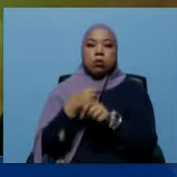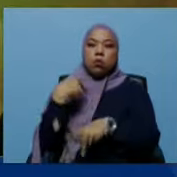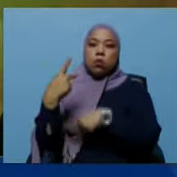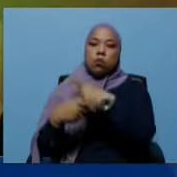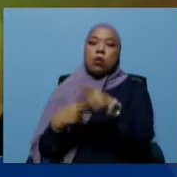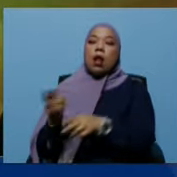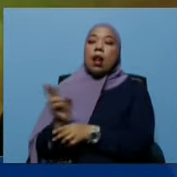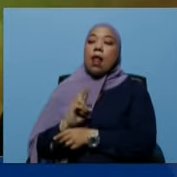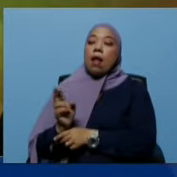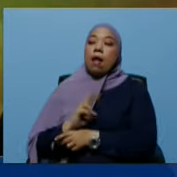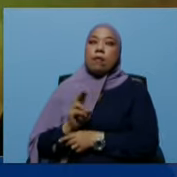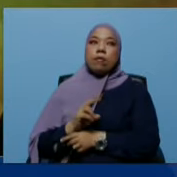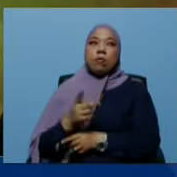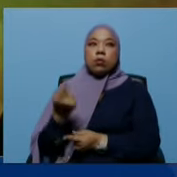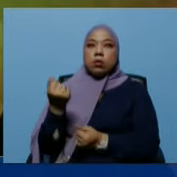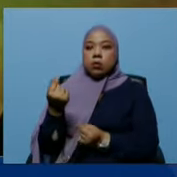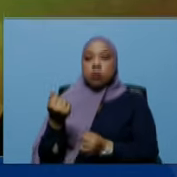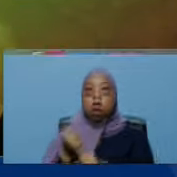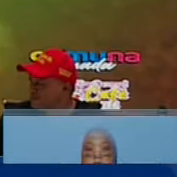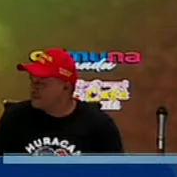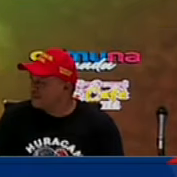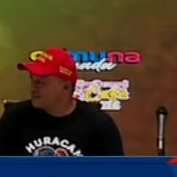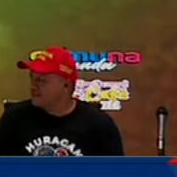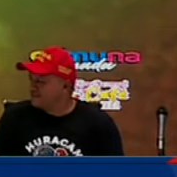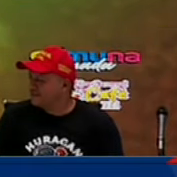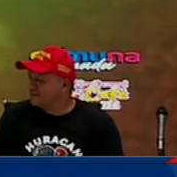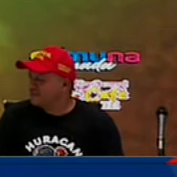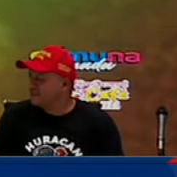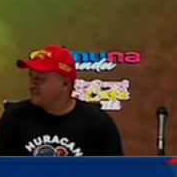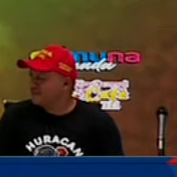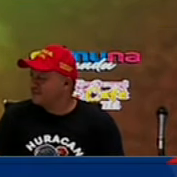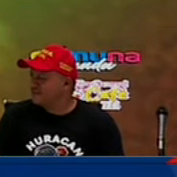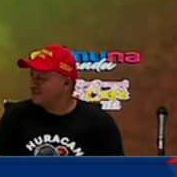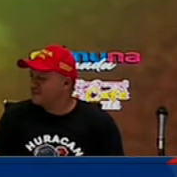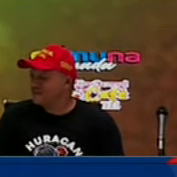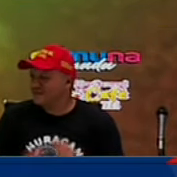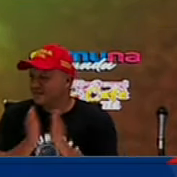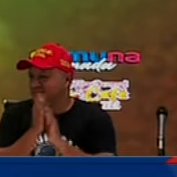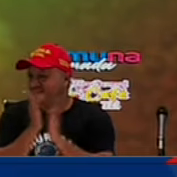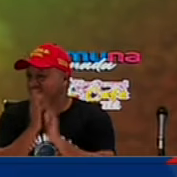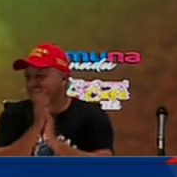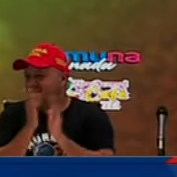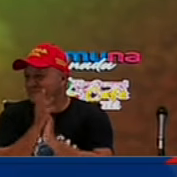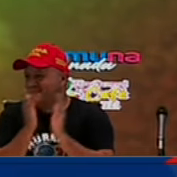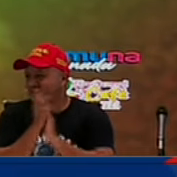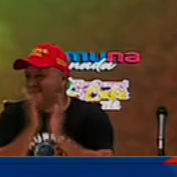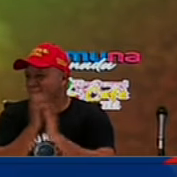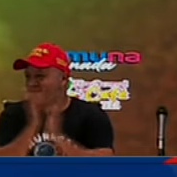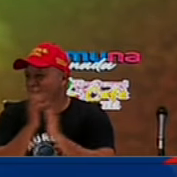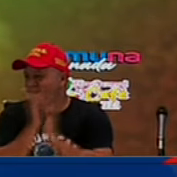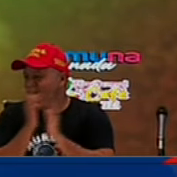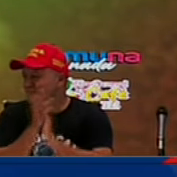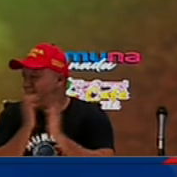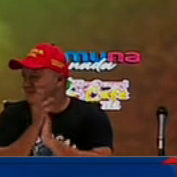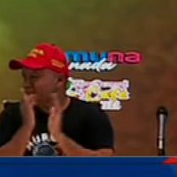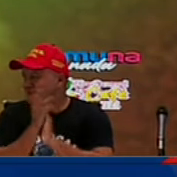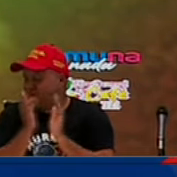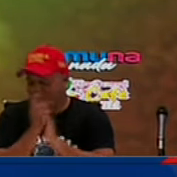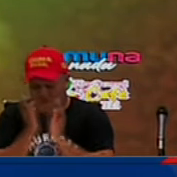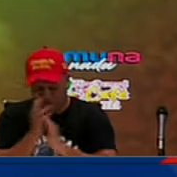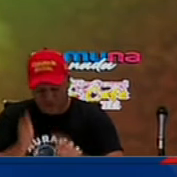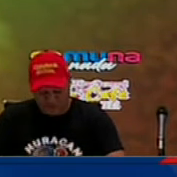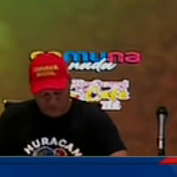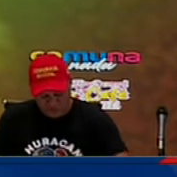de inmediato a trasladar ese recurso, porque la gente lo necesita ya para invertir en la producción. A través del